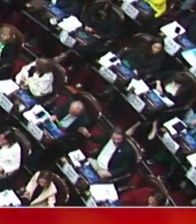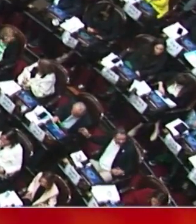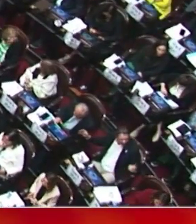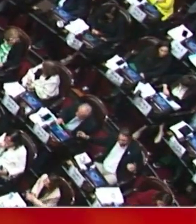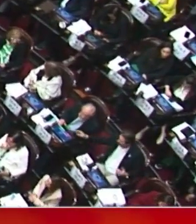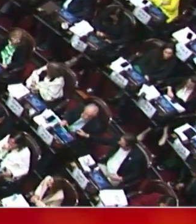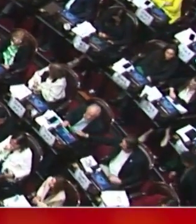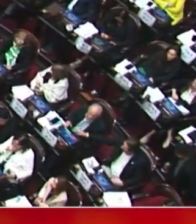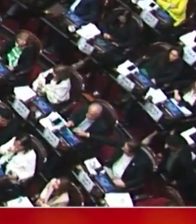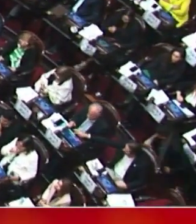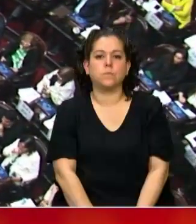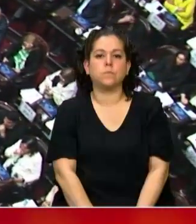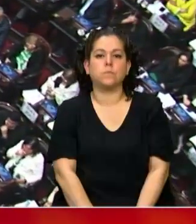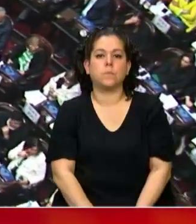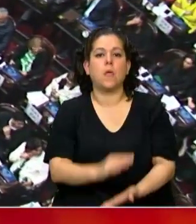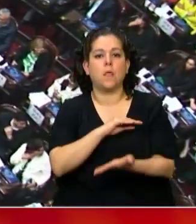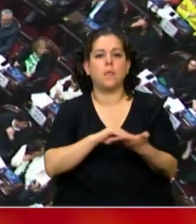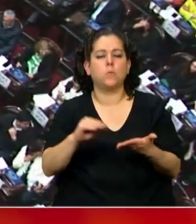Diputado Yasky,